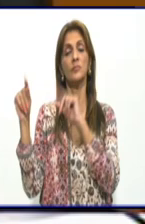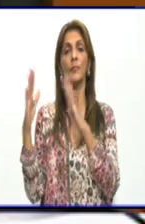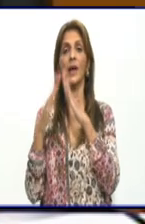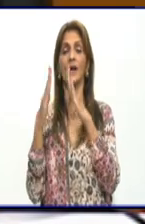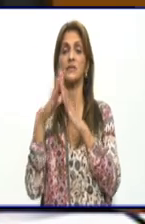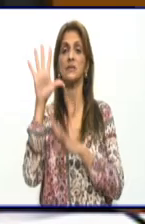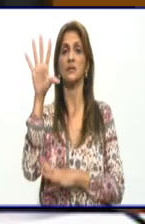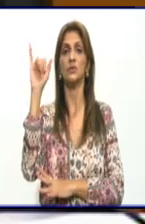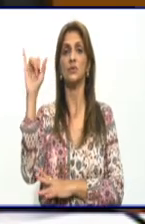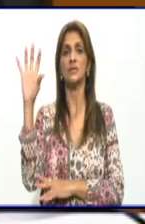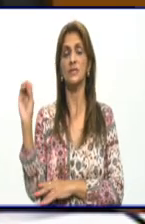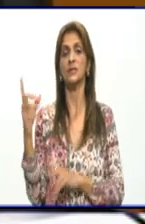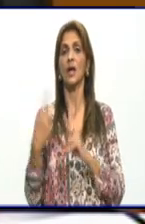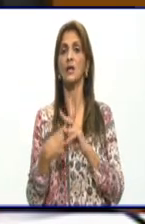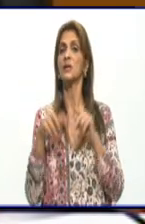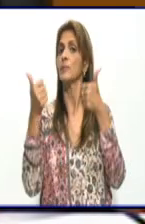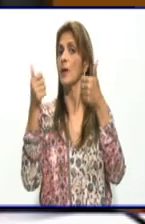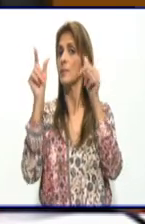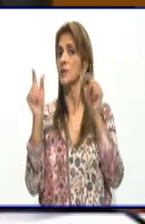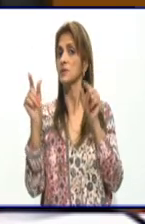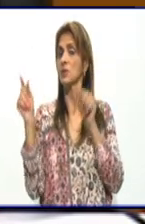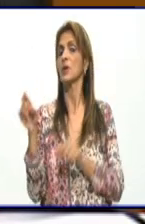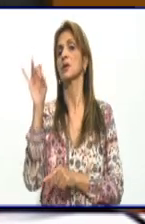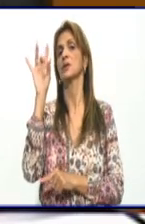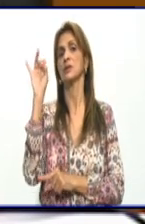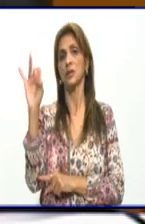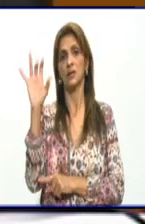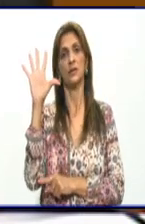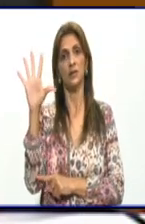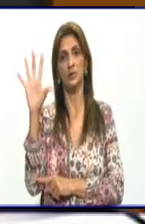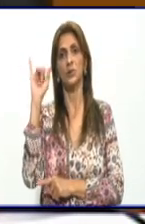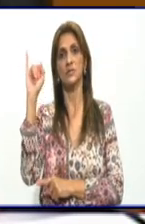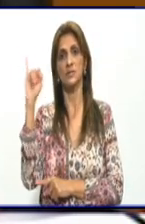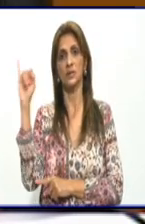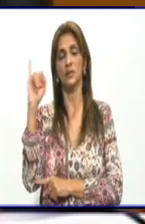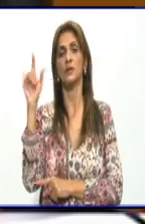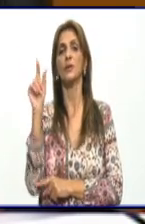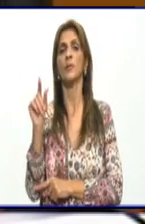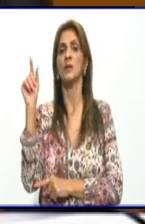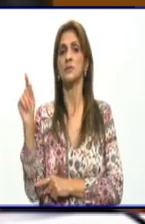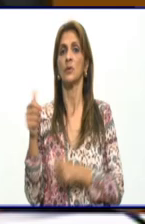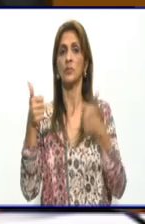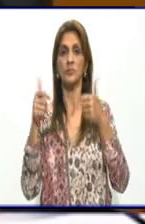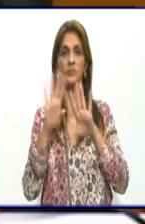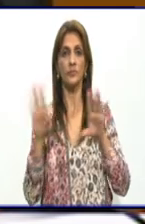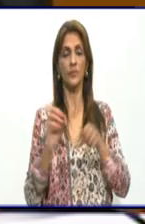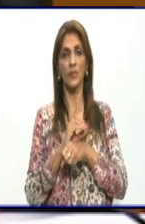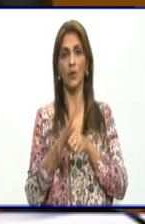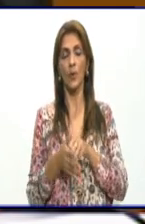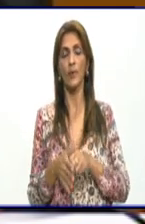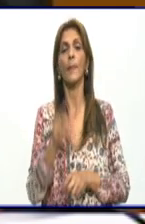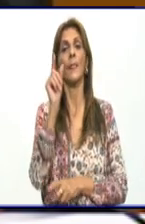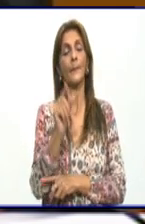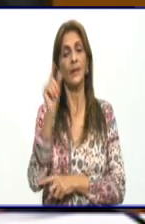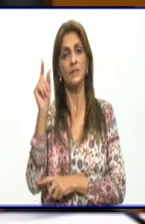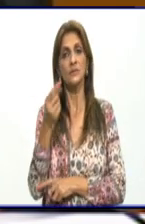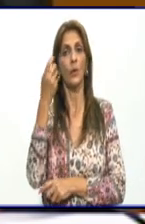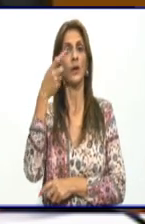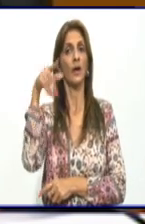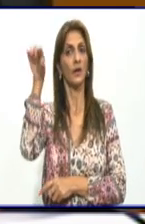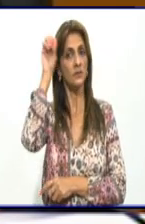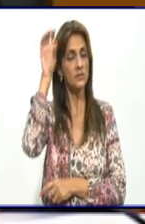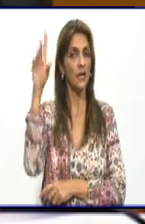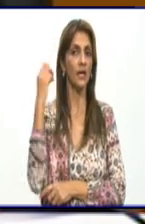recuperados 1.936 pacientes. En nuestras salas de vigilancia intensiva tenemos 60 pacientes en el Hospital Celia